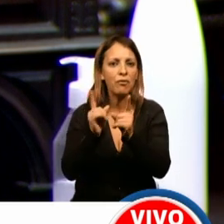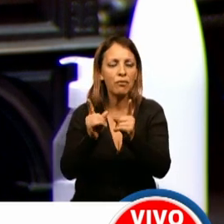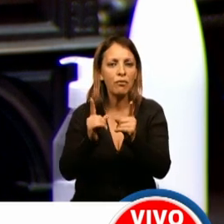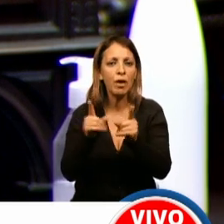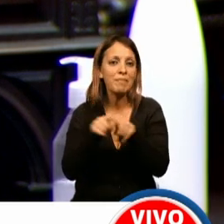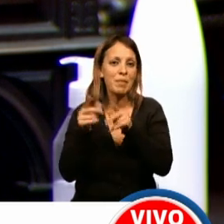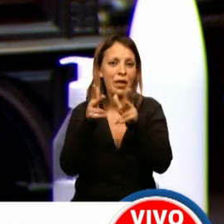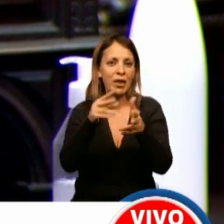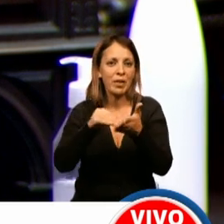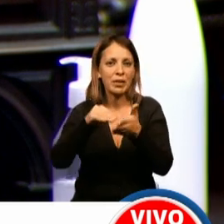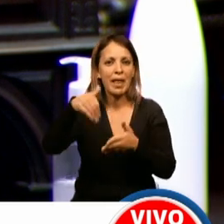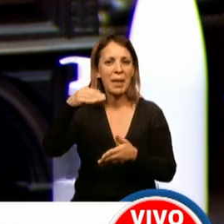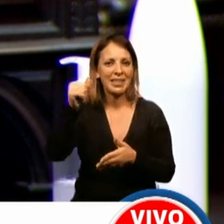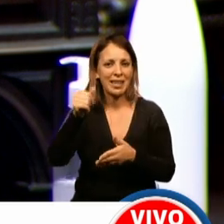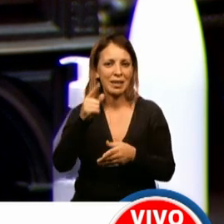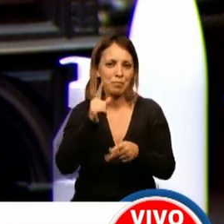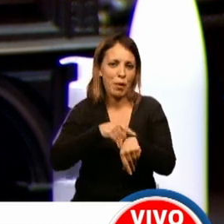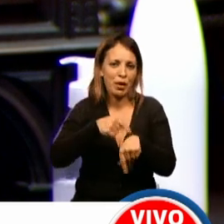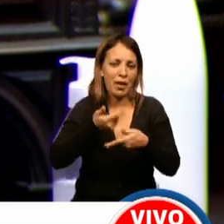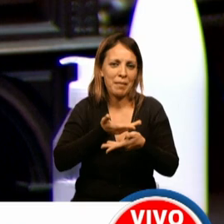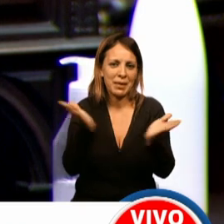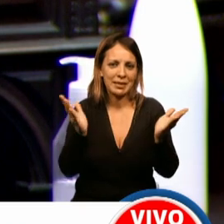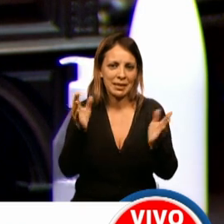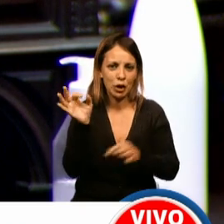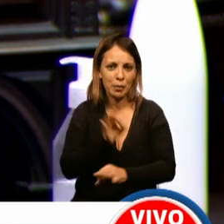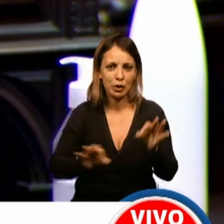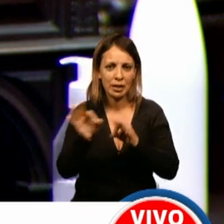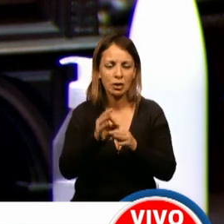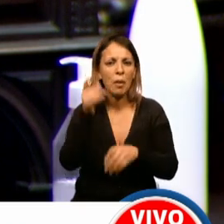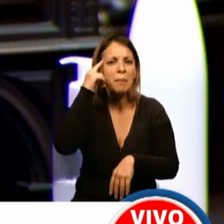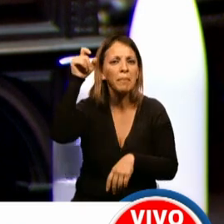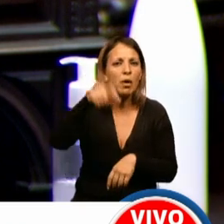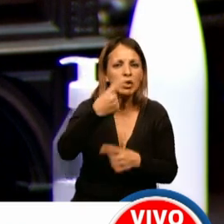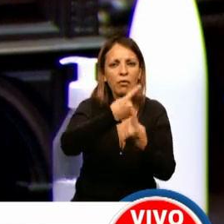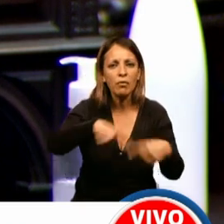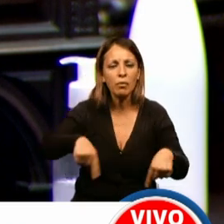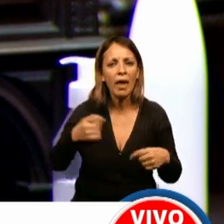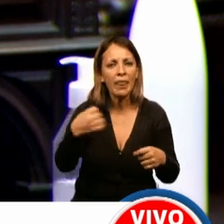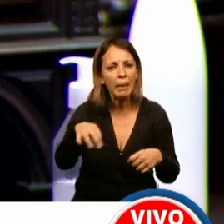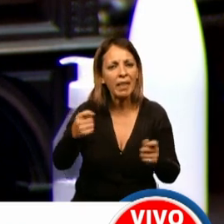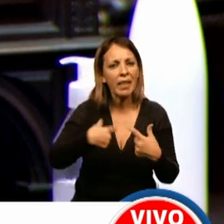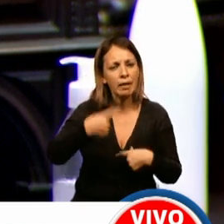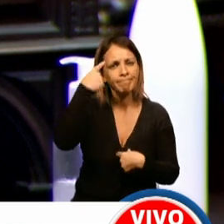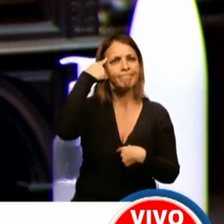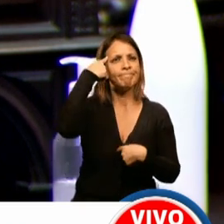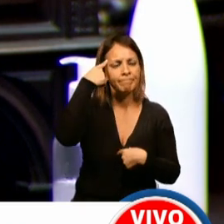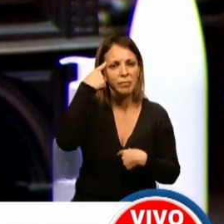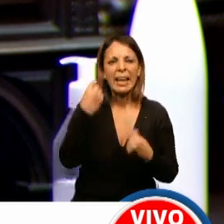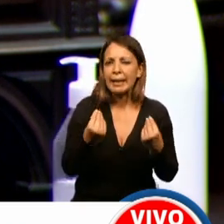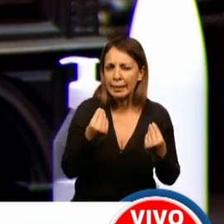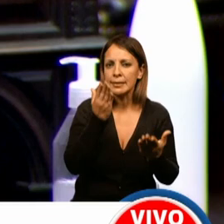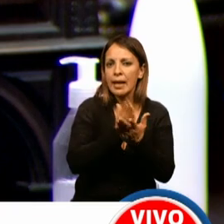también la diputada marcha en la presentación del proyecto perjuicios que requieren replantearnos acerca del ejercicio real de los derechos